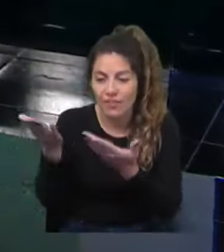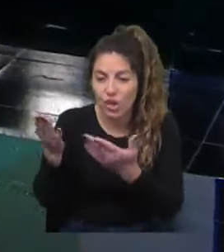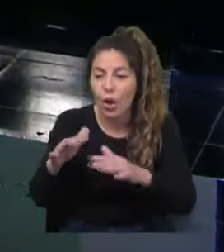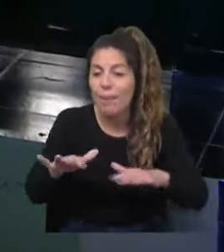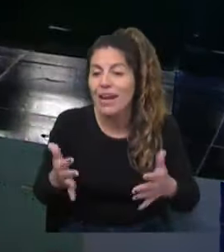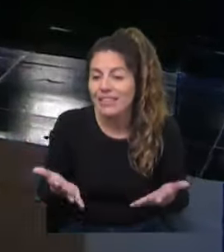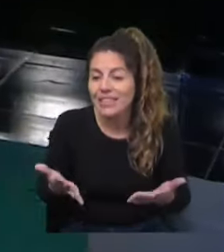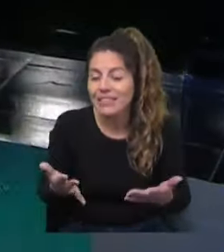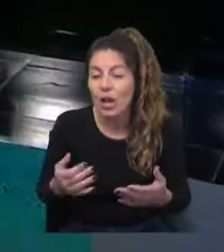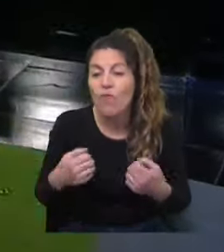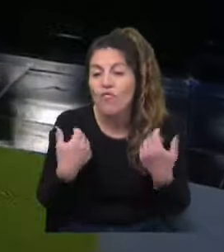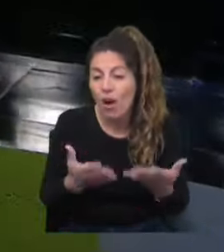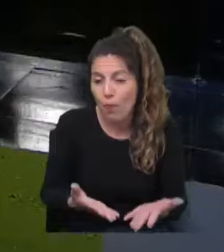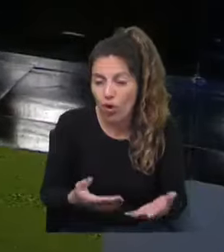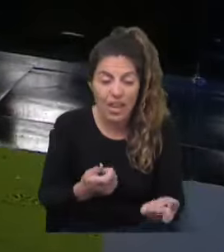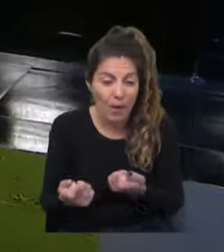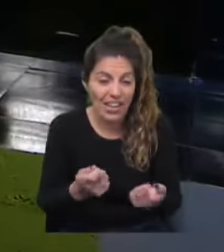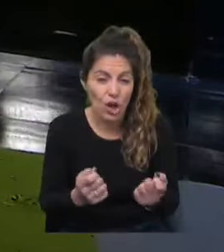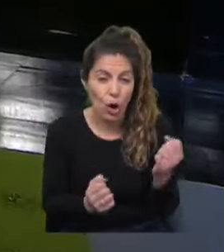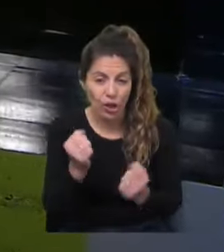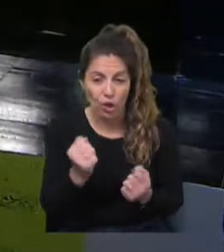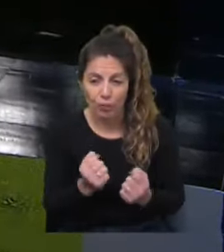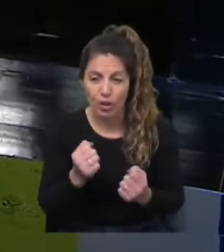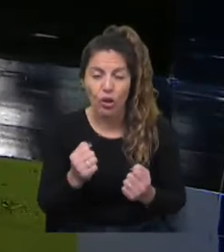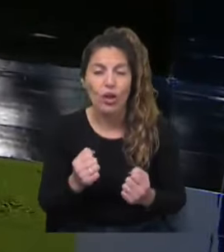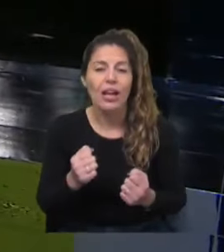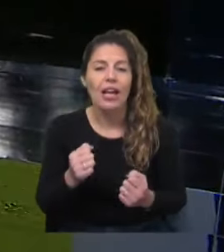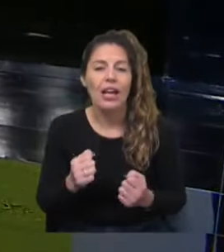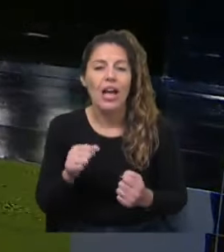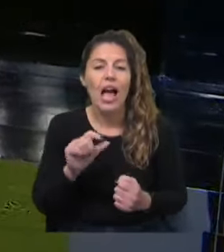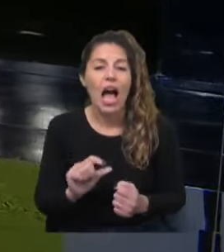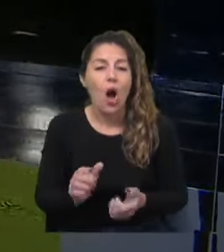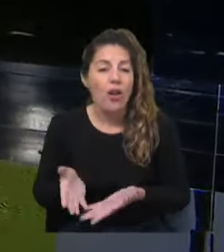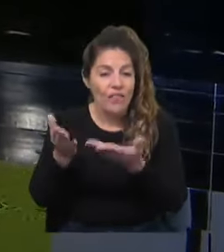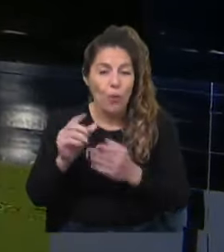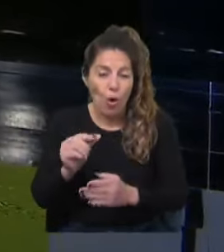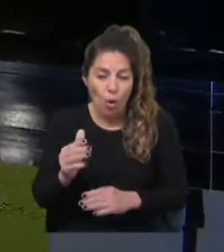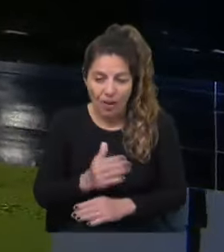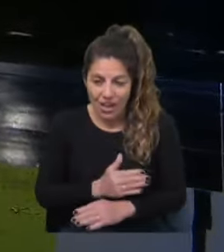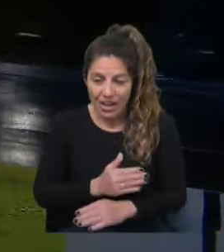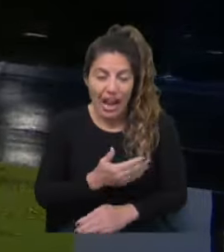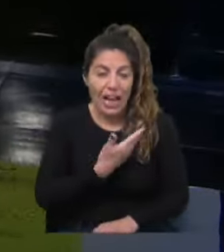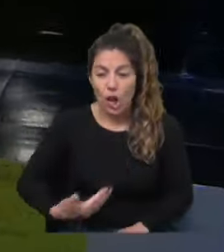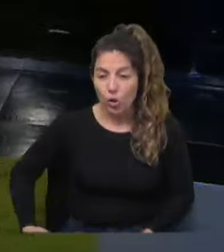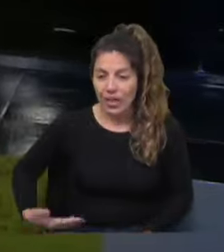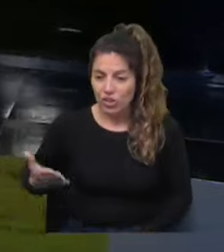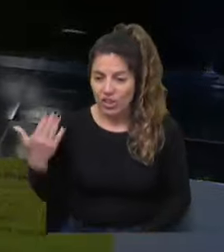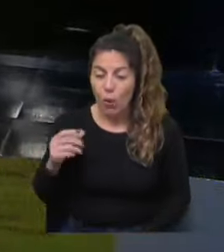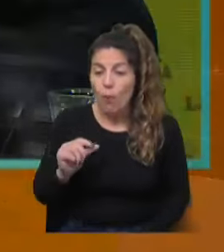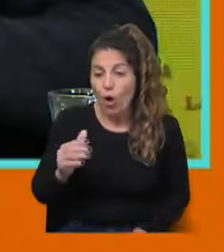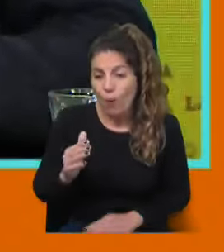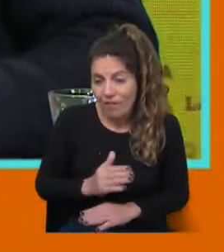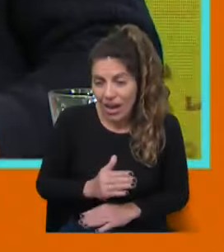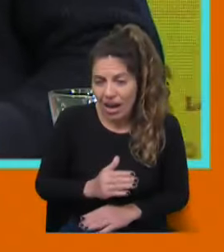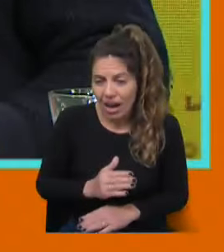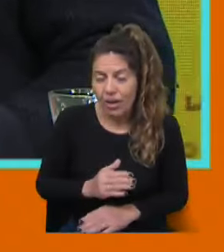ser un punto a favor del manejo económico. Sí, de o sea, que haya una inflación un poco más baja que en los gobiernos anteriores, un poco más baja,